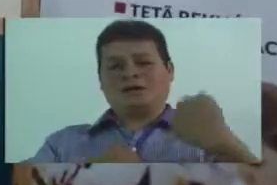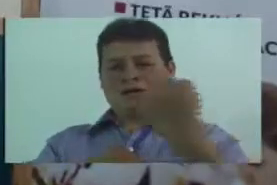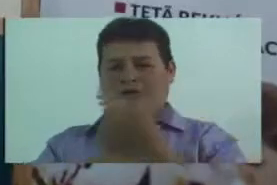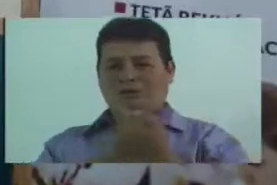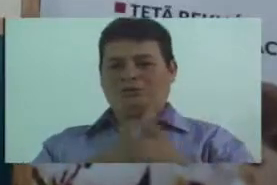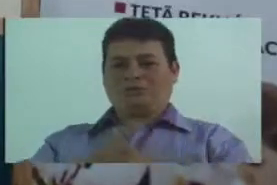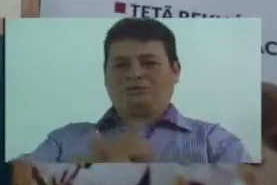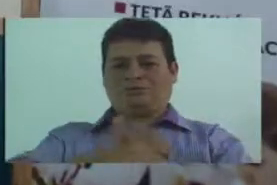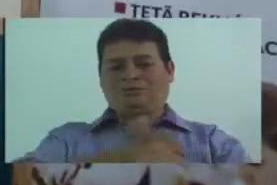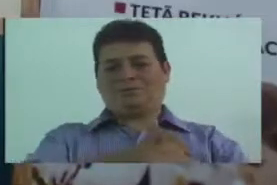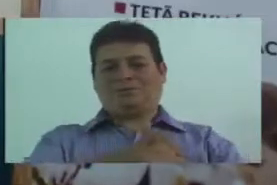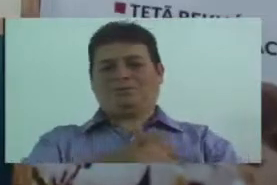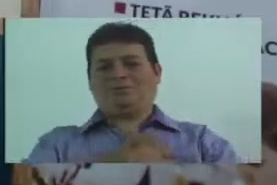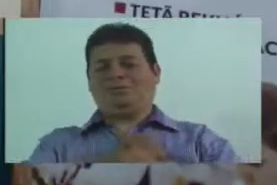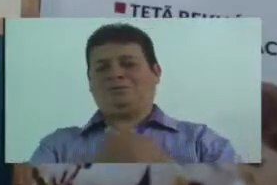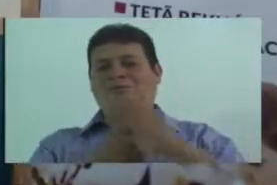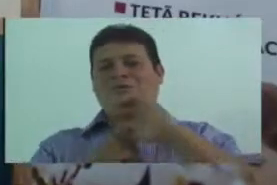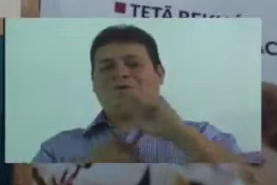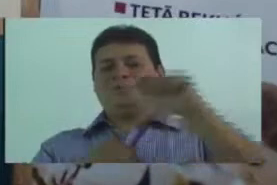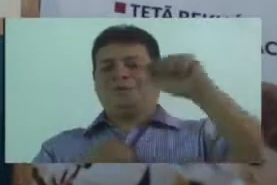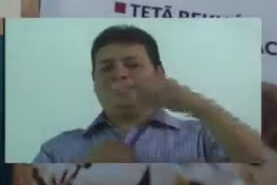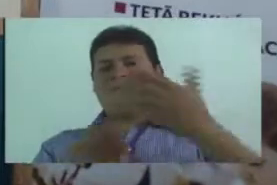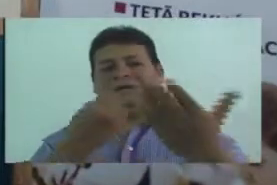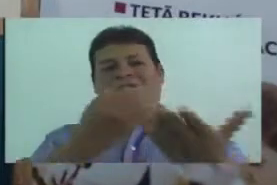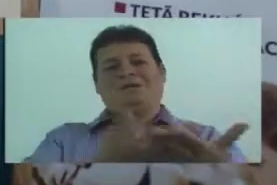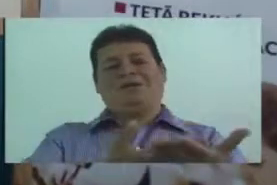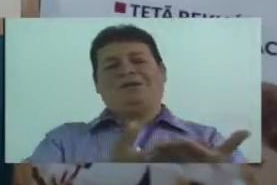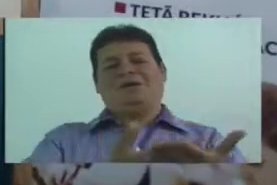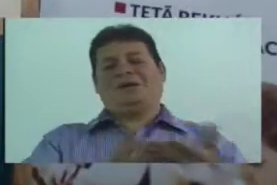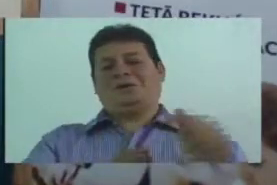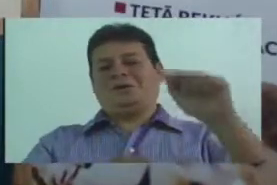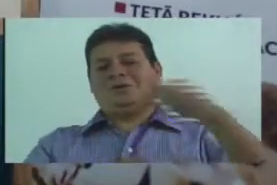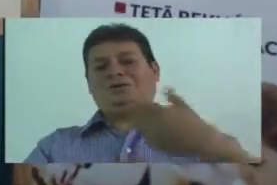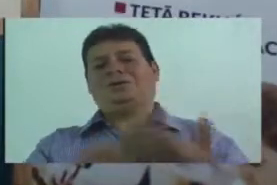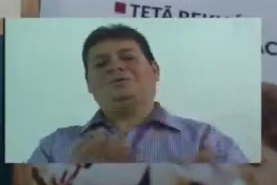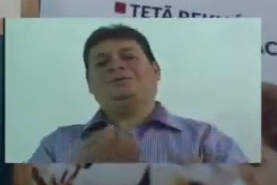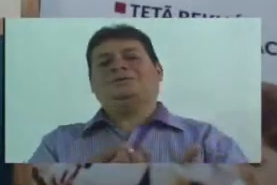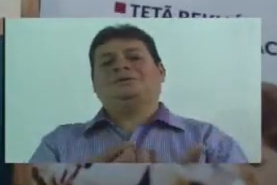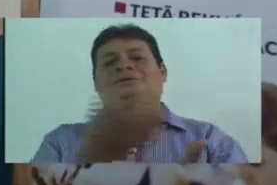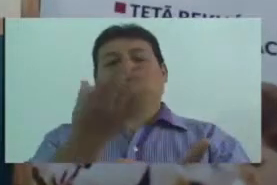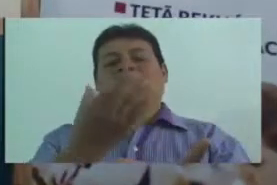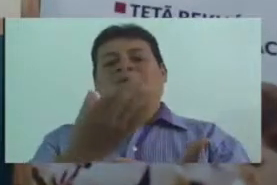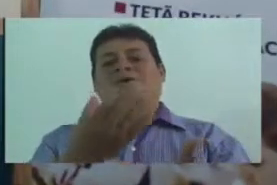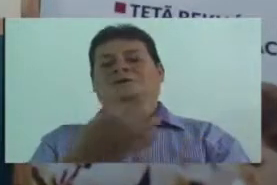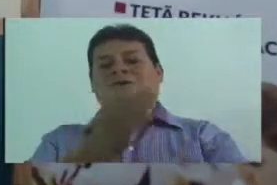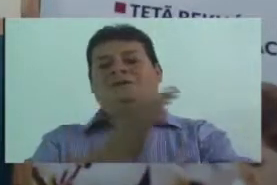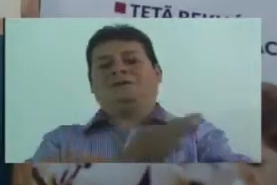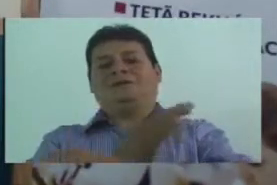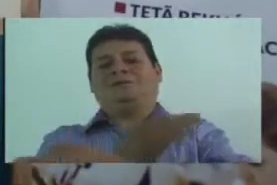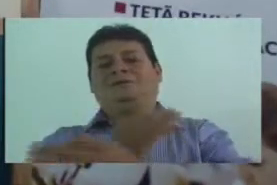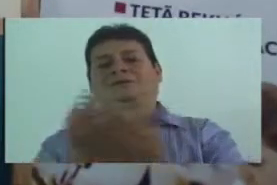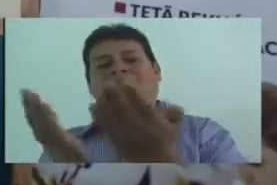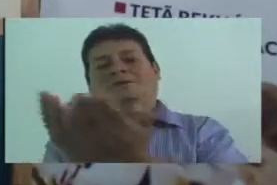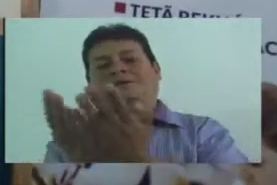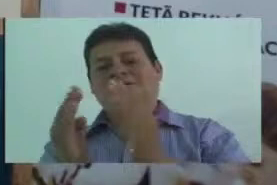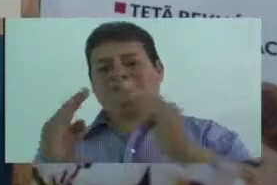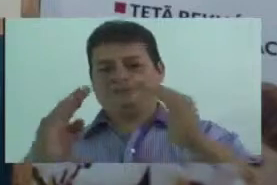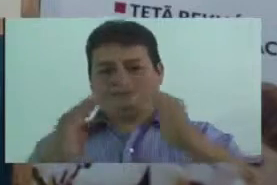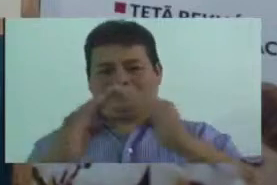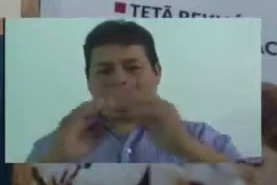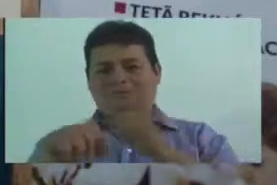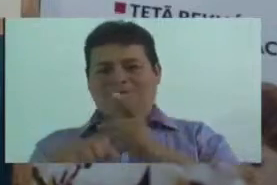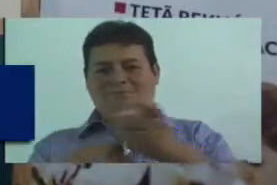alumnos, ¿cómo están? En esta ocasión estamos iniciando nuestra clase de este tu programa, tu escuela en